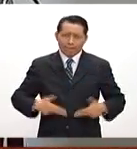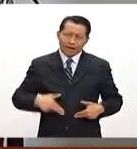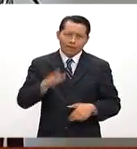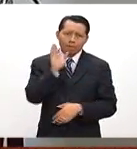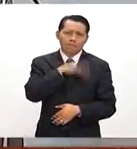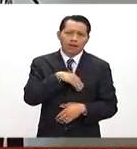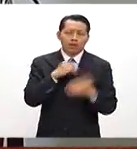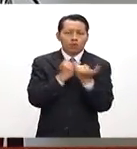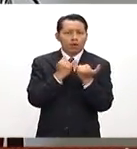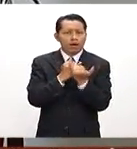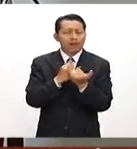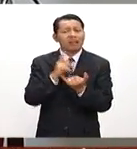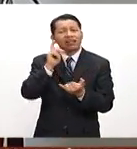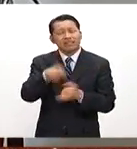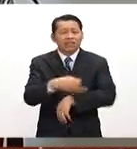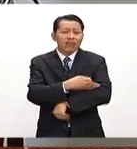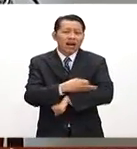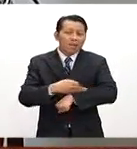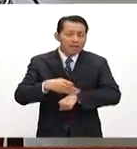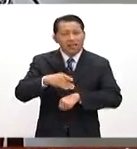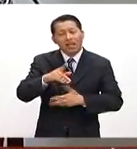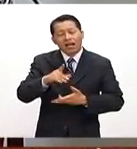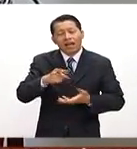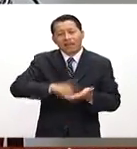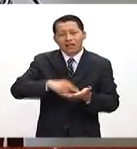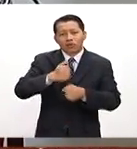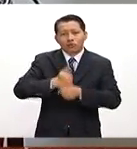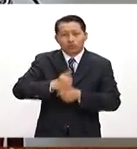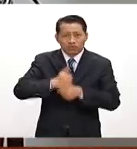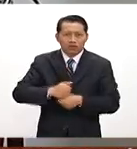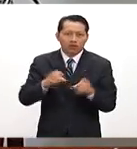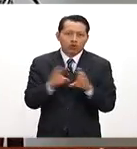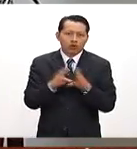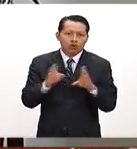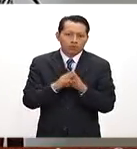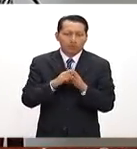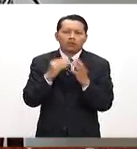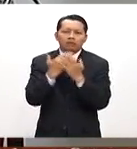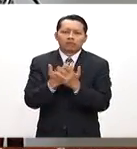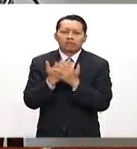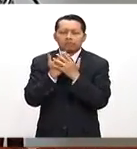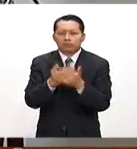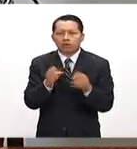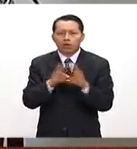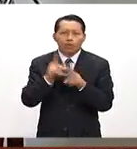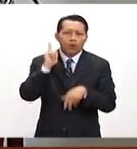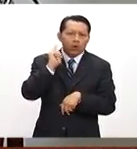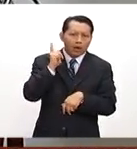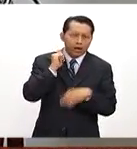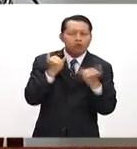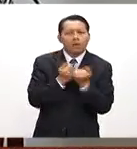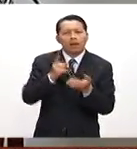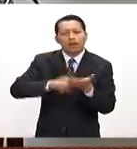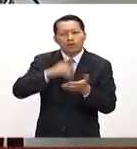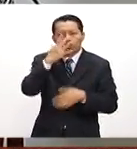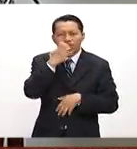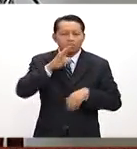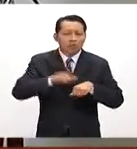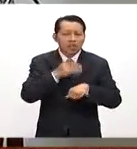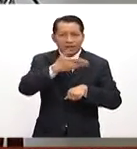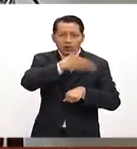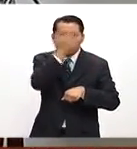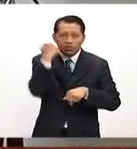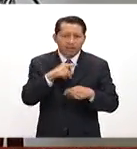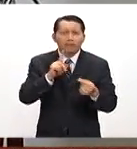todo, lacera a la familia, que se debate entre la esperanza y el desánimo por no conocer el